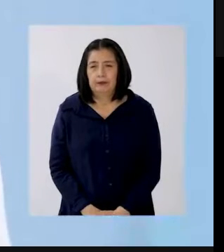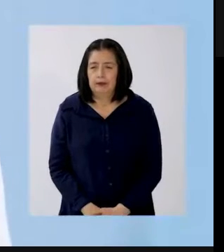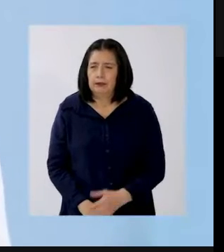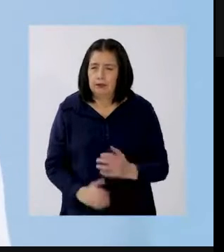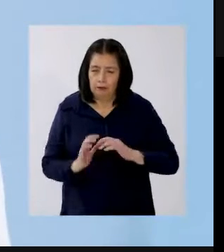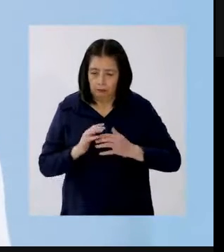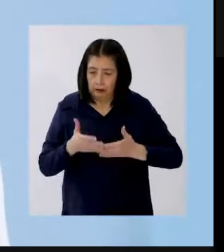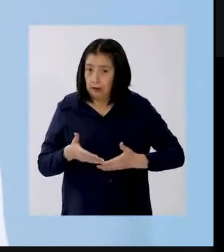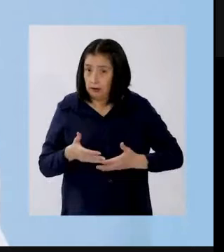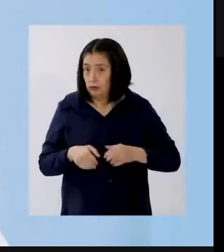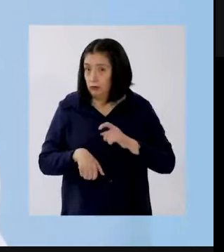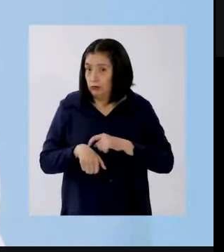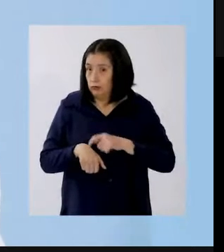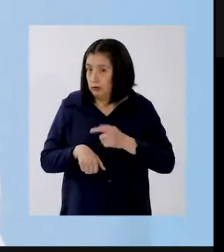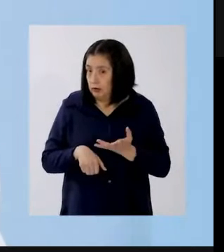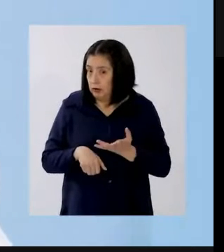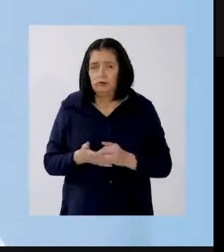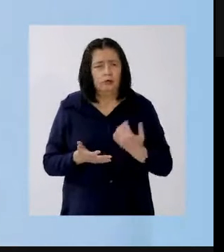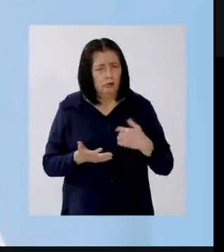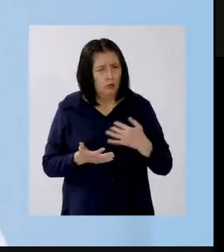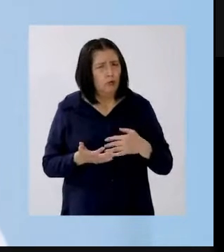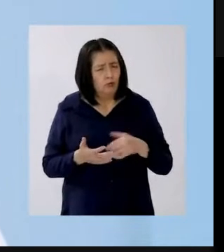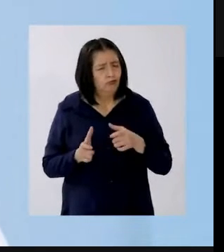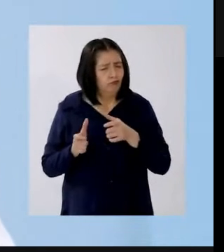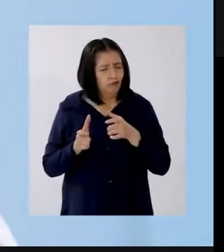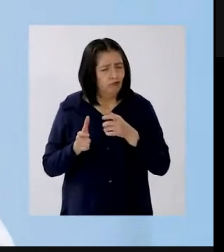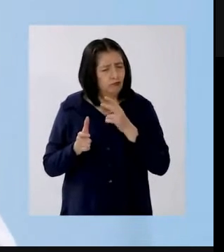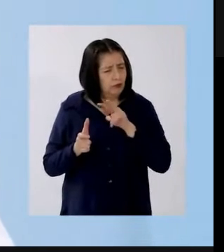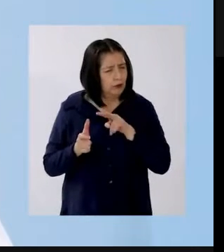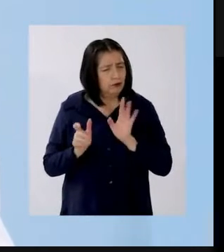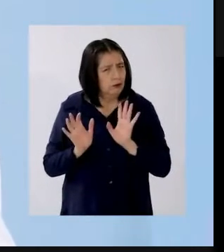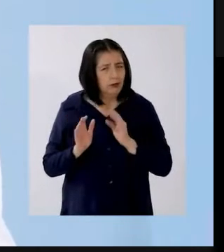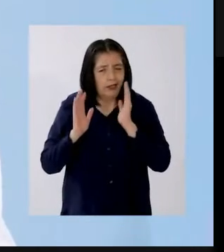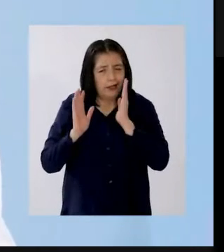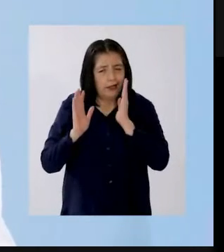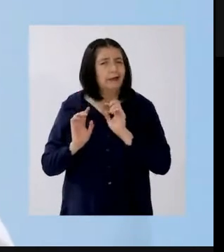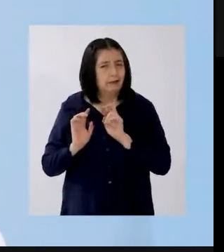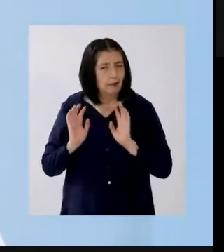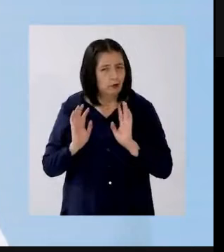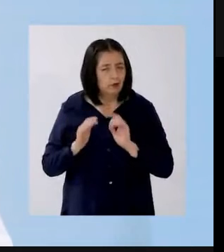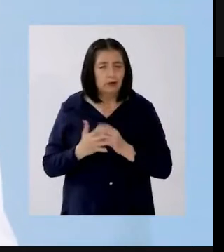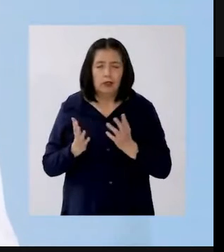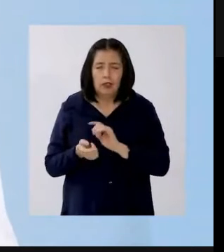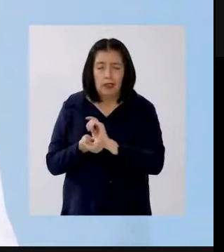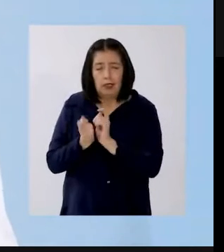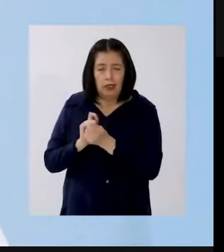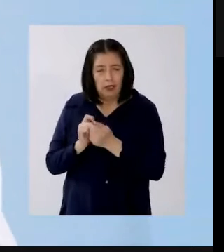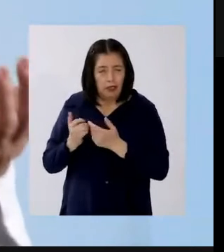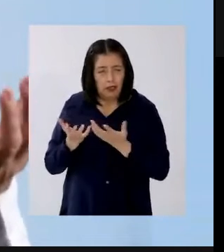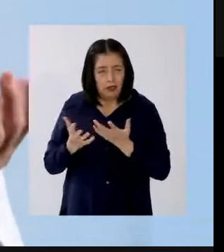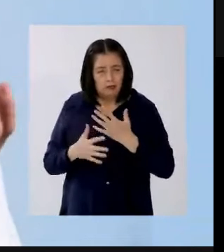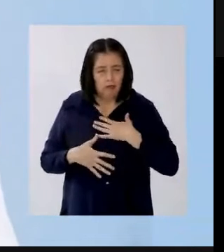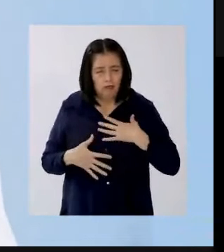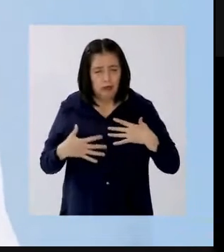La gestación es un periodo en el cual debemos ser muy observadores y prestar mucha atención a cambios en el bienestar y